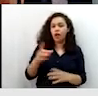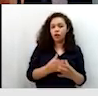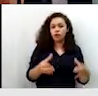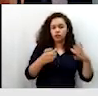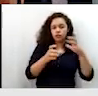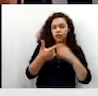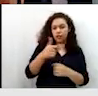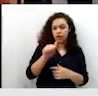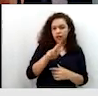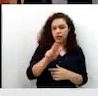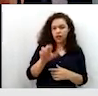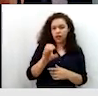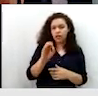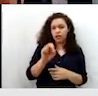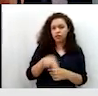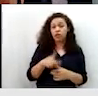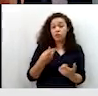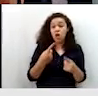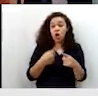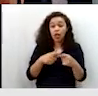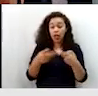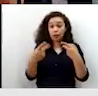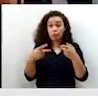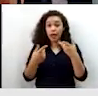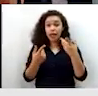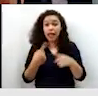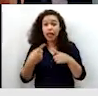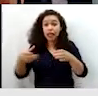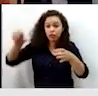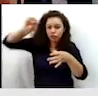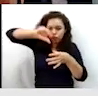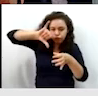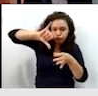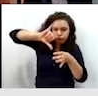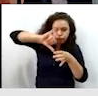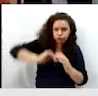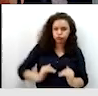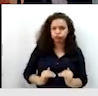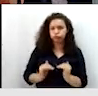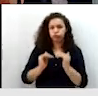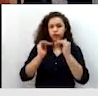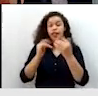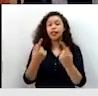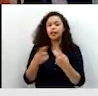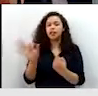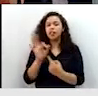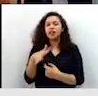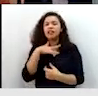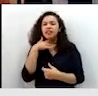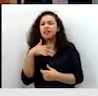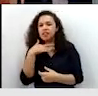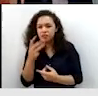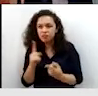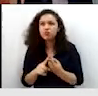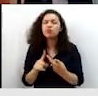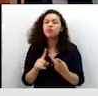ver quién me está surtiendo esos garrafones, ver que no tengan pues tanto basurita, un